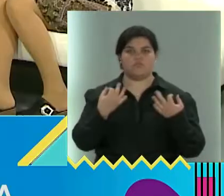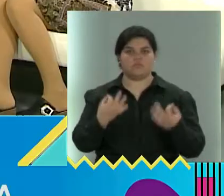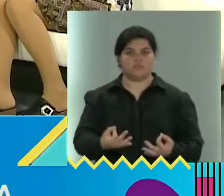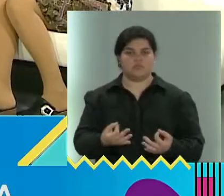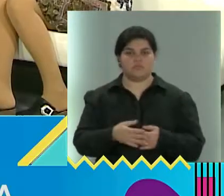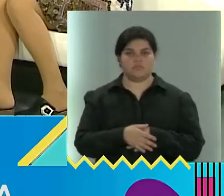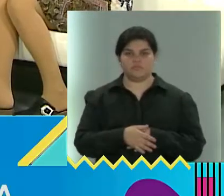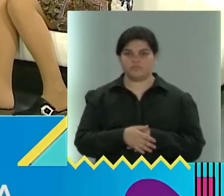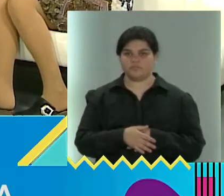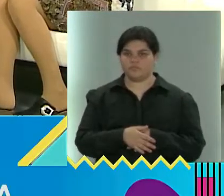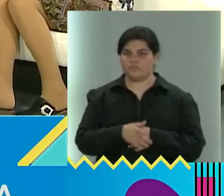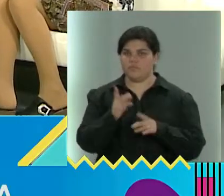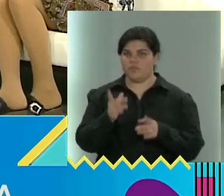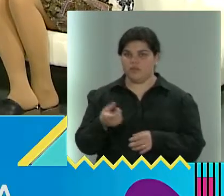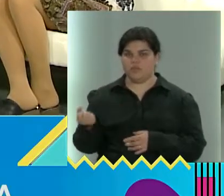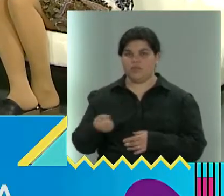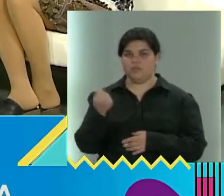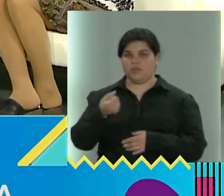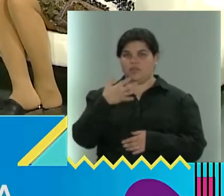pero entender esto, que también